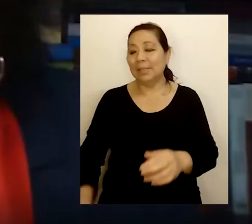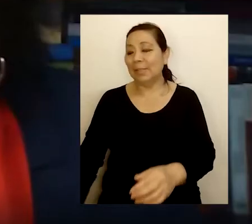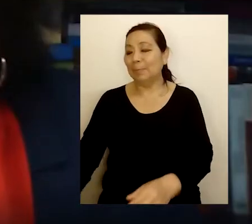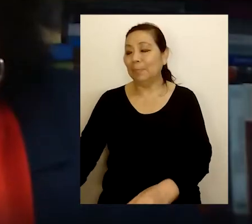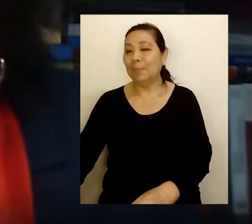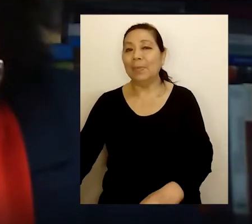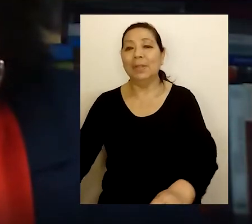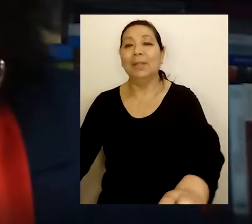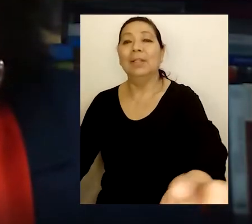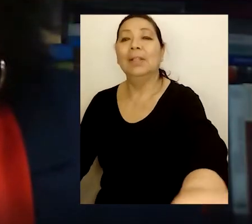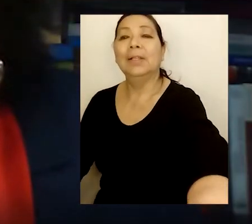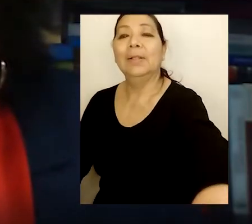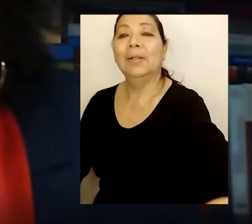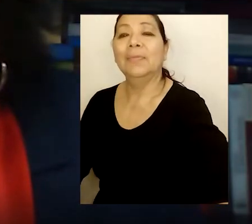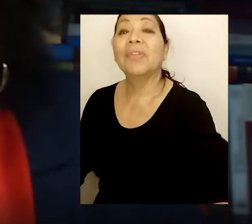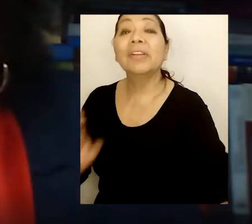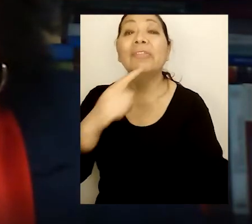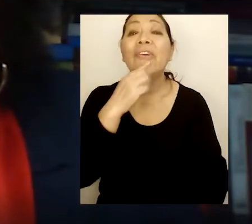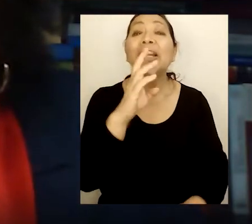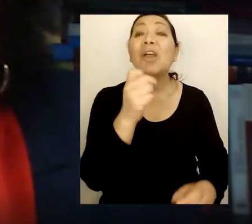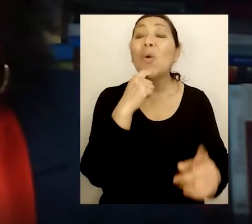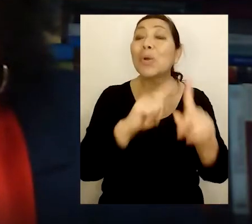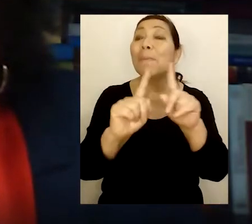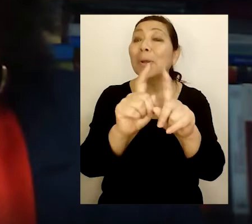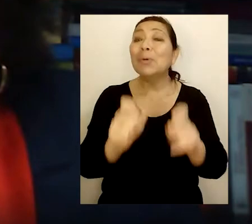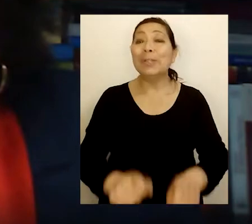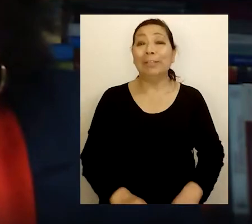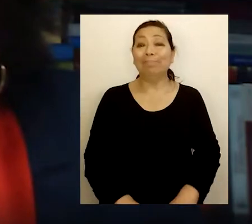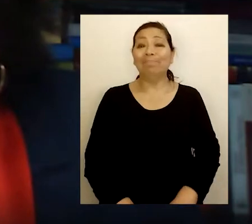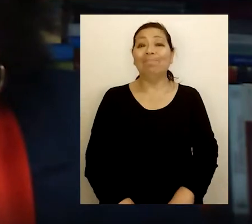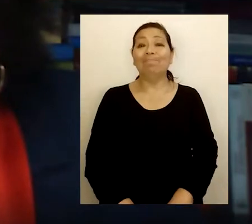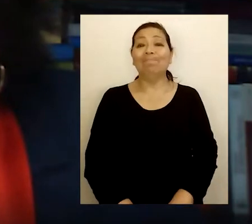bien. Magistrado Ferrero, ¿alguna pregunta?